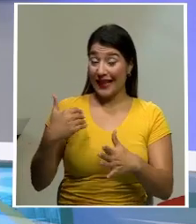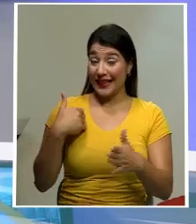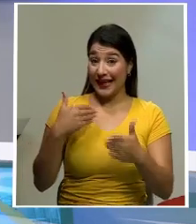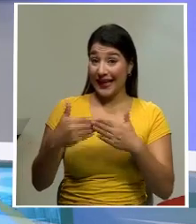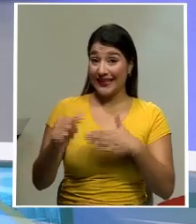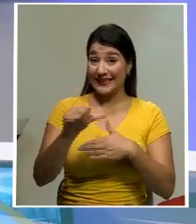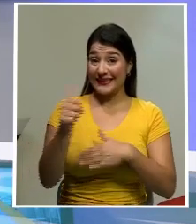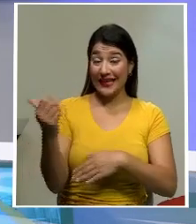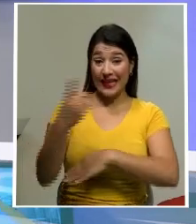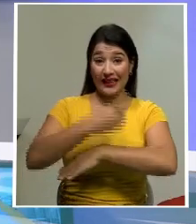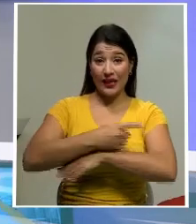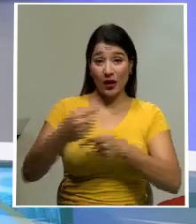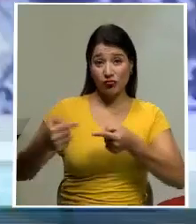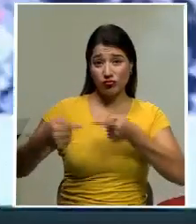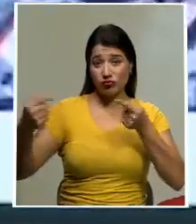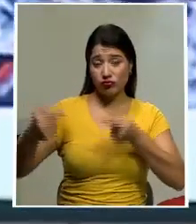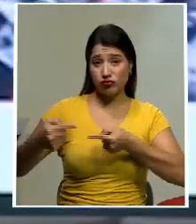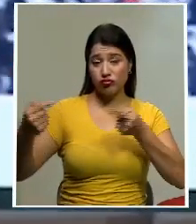cruentos enfrentamientos.